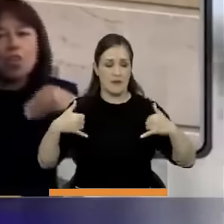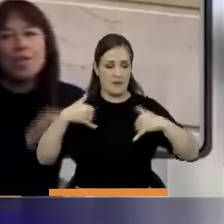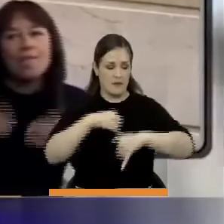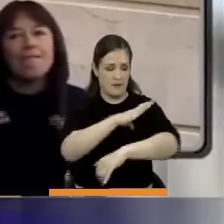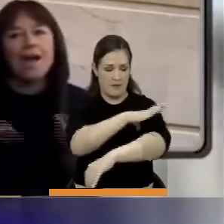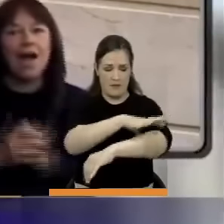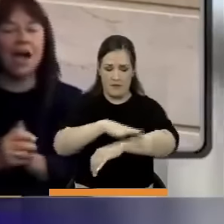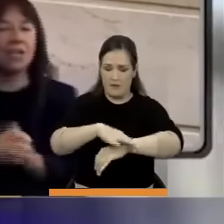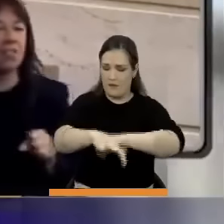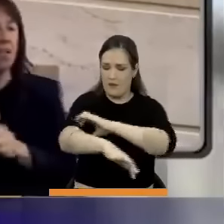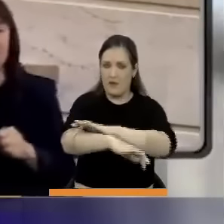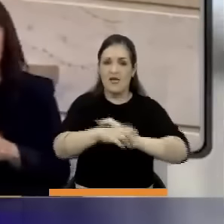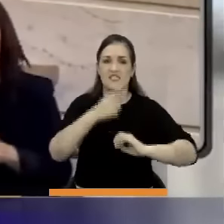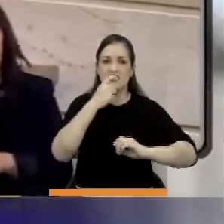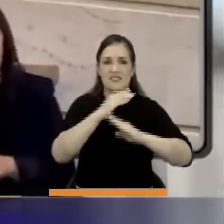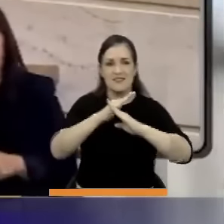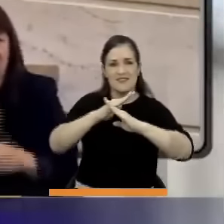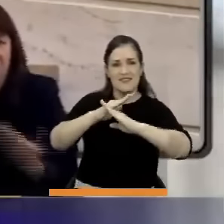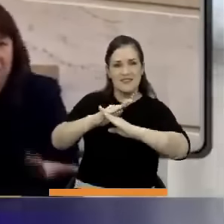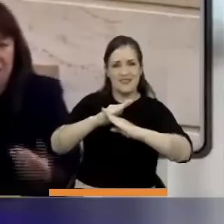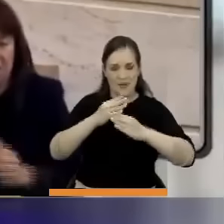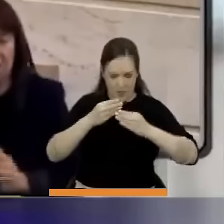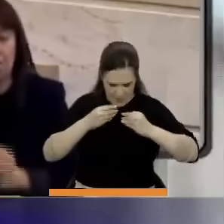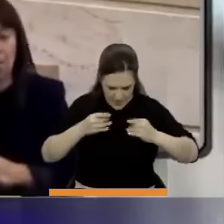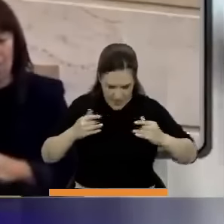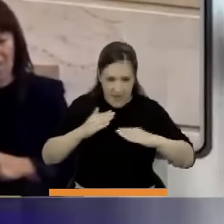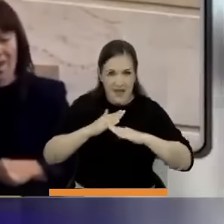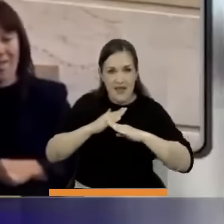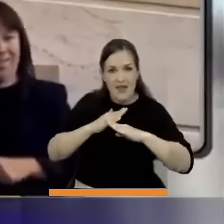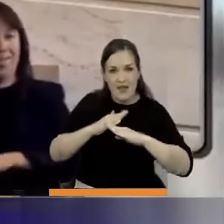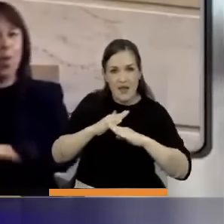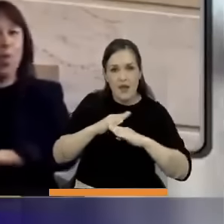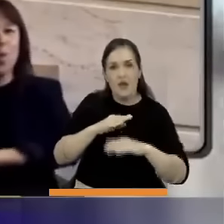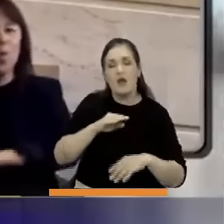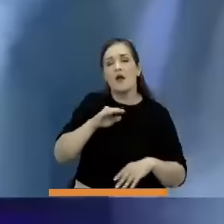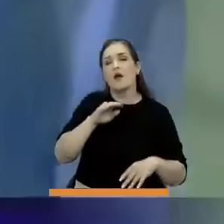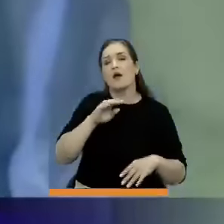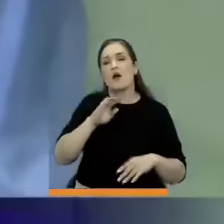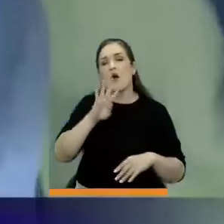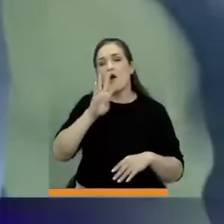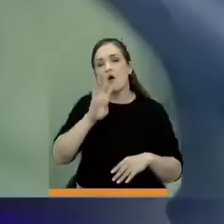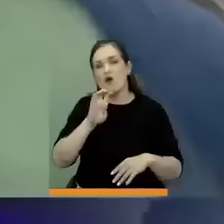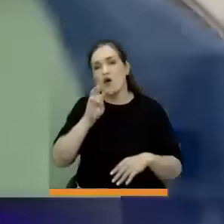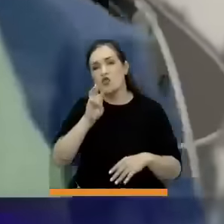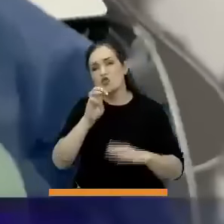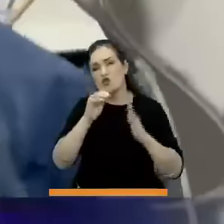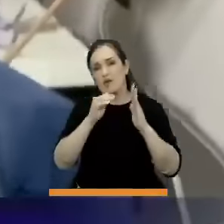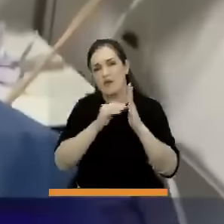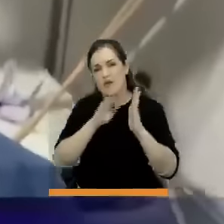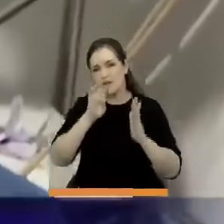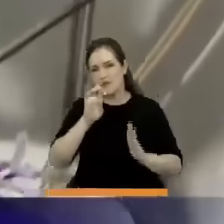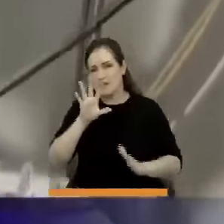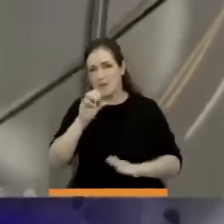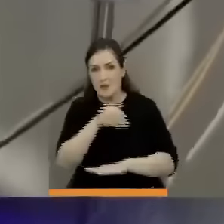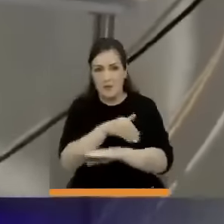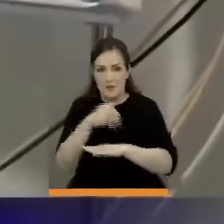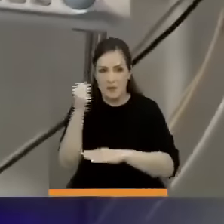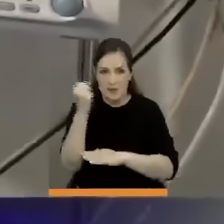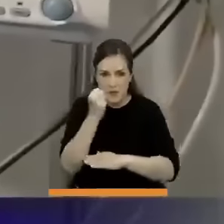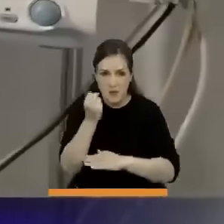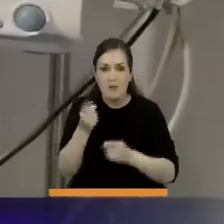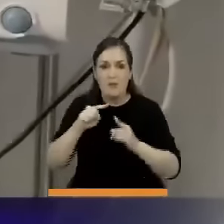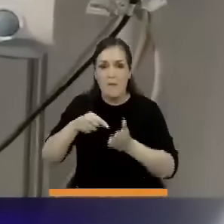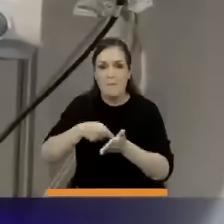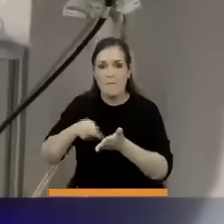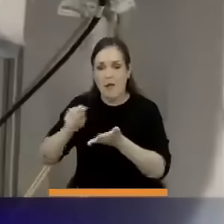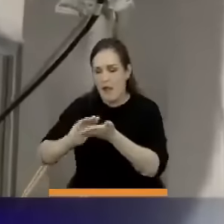larga antifluido por 8.850 millones de pesos. Asimismo, pagaron por el mantenimiento de